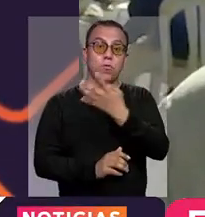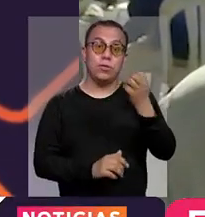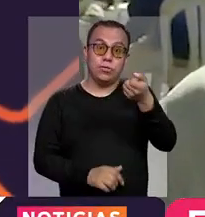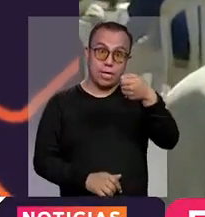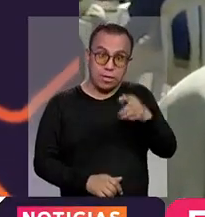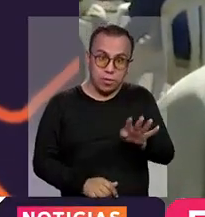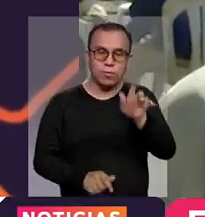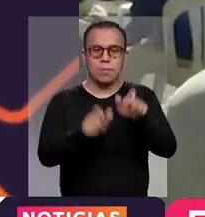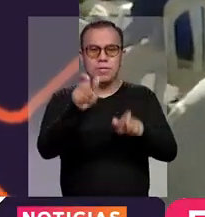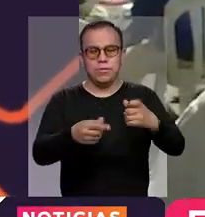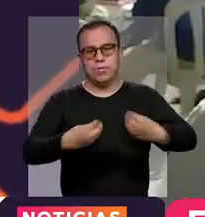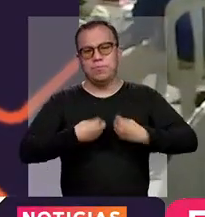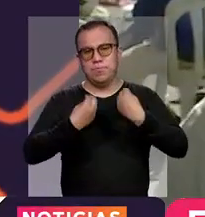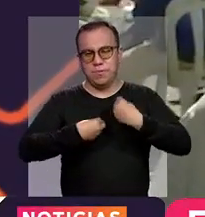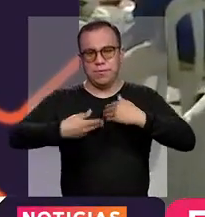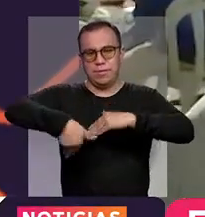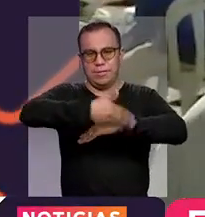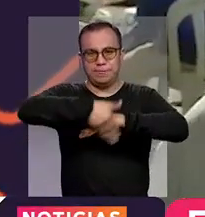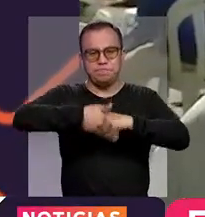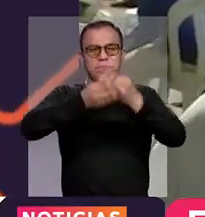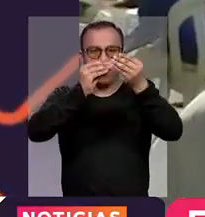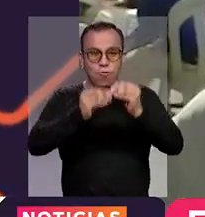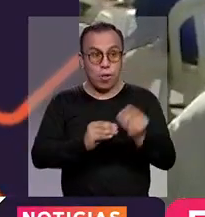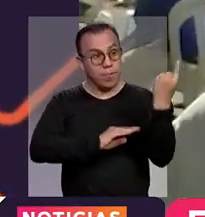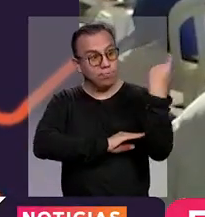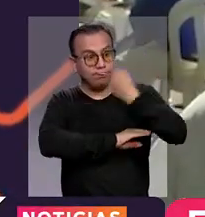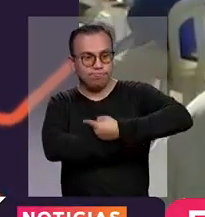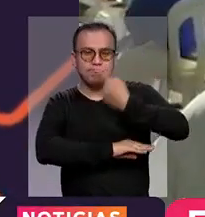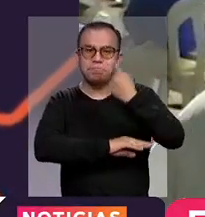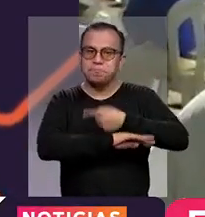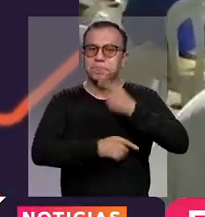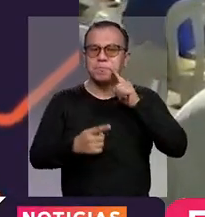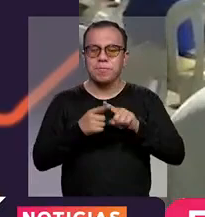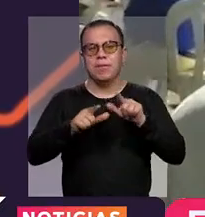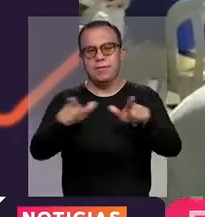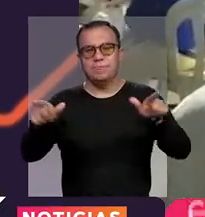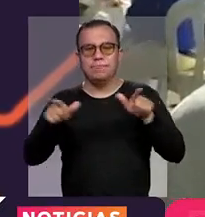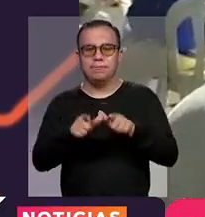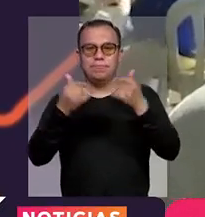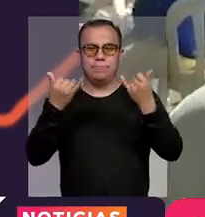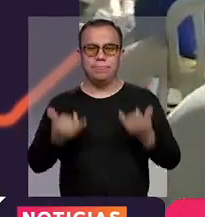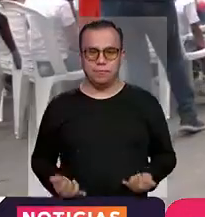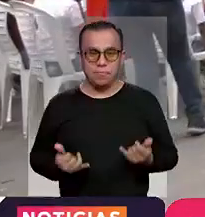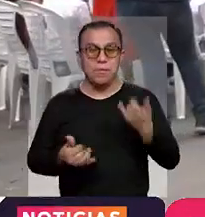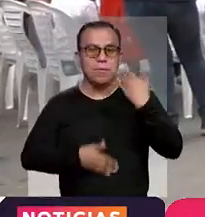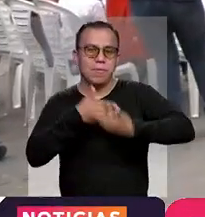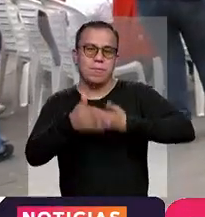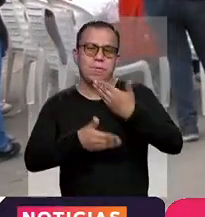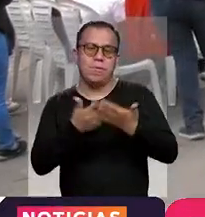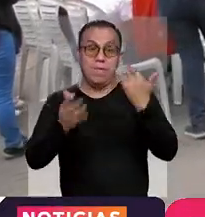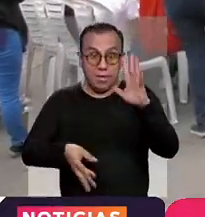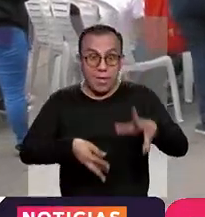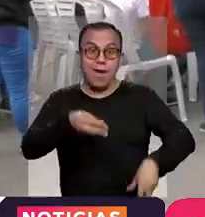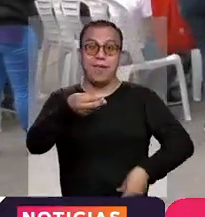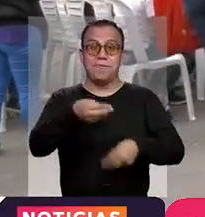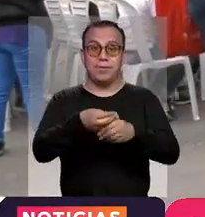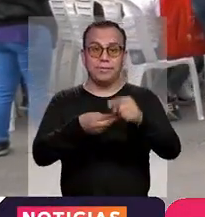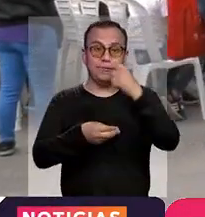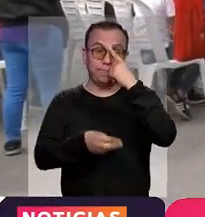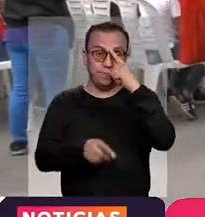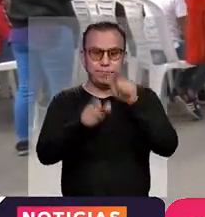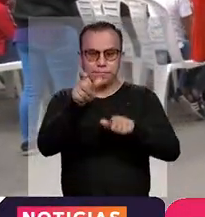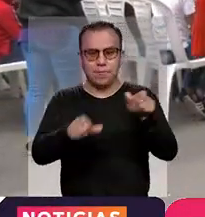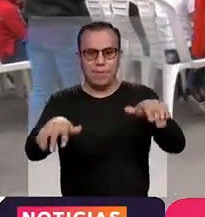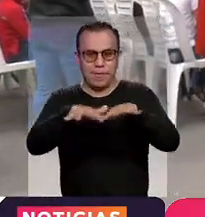17.414 ciudadanos habitantes de la calle atendidos en este tipo de jornadas. Estamos en el territorio buscando donde ellos están. Además, señalan que